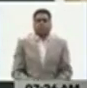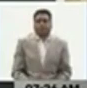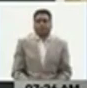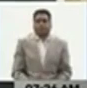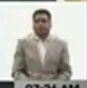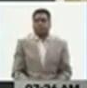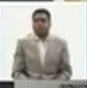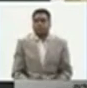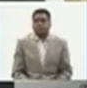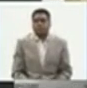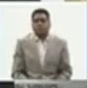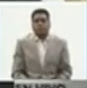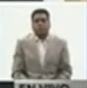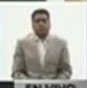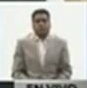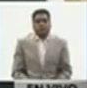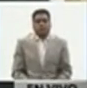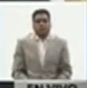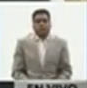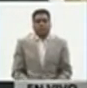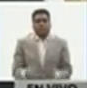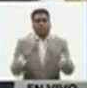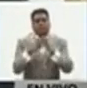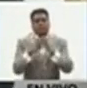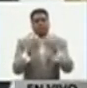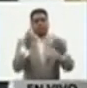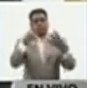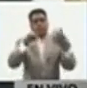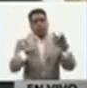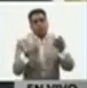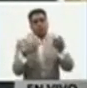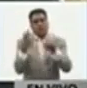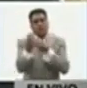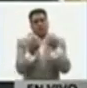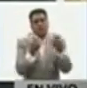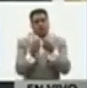tipo de inversión para estrategias también económicas que son contrarias a la realidad nacional. Ahora, ¿cómo?